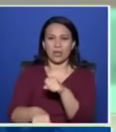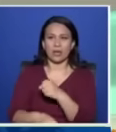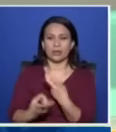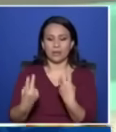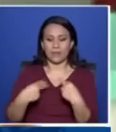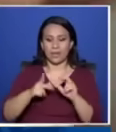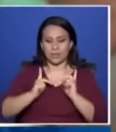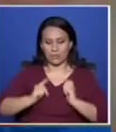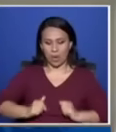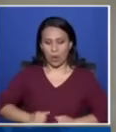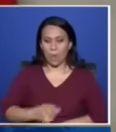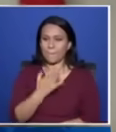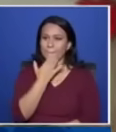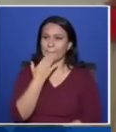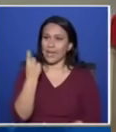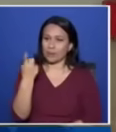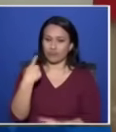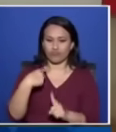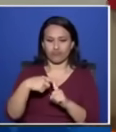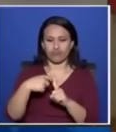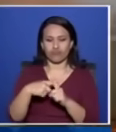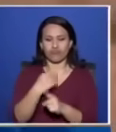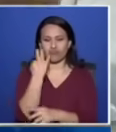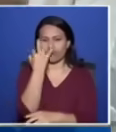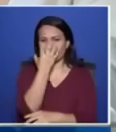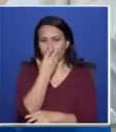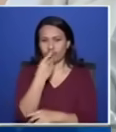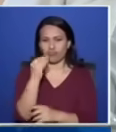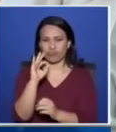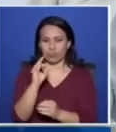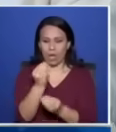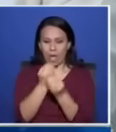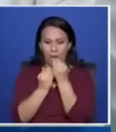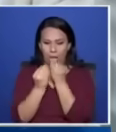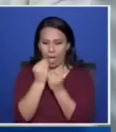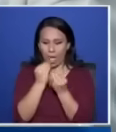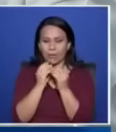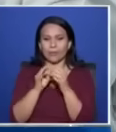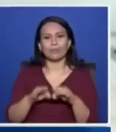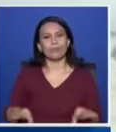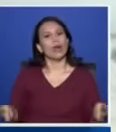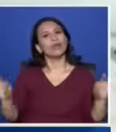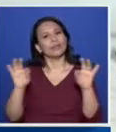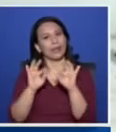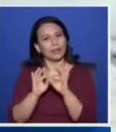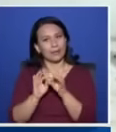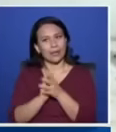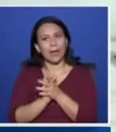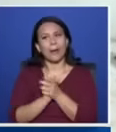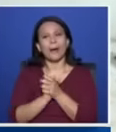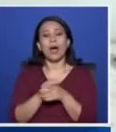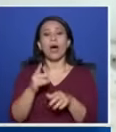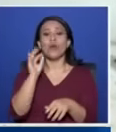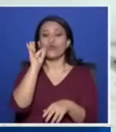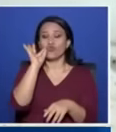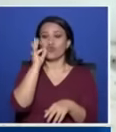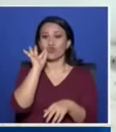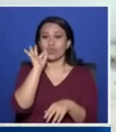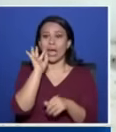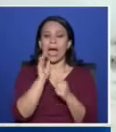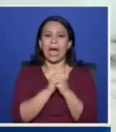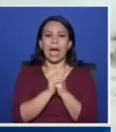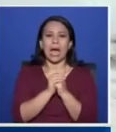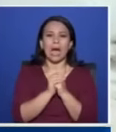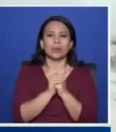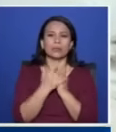se mantienen mucho mejor, mantienen todas sus características organolépticas intactas, pero existen frutas, en cambio, que